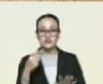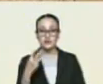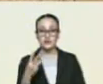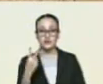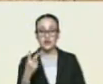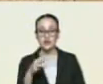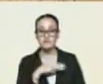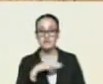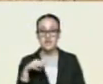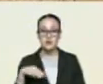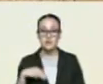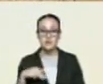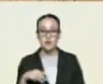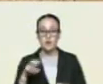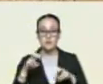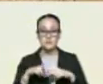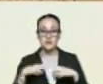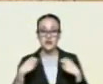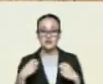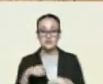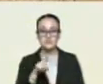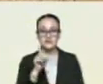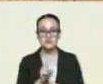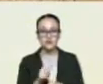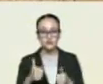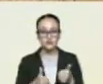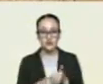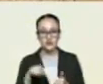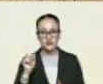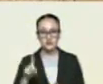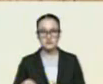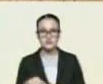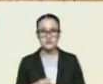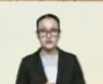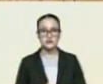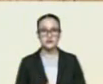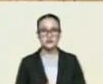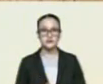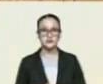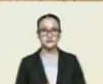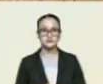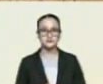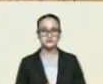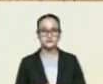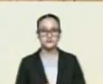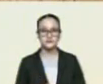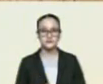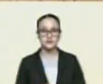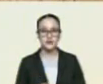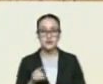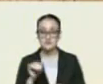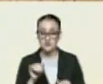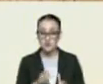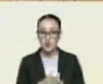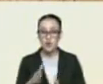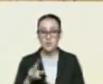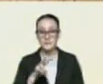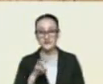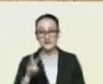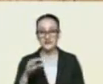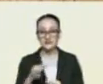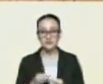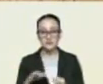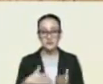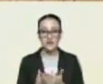131.632 miembros de mesa entre principales y suplentes y accidentales durante ese mismo lapso del 23 de septiembre al